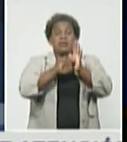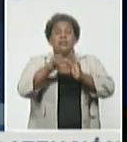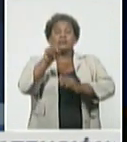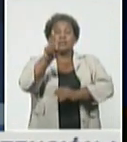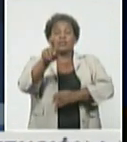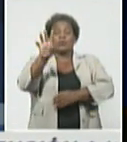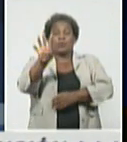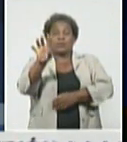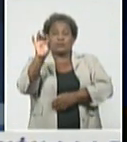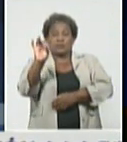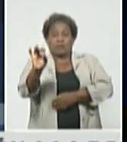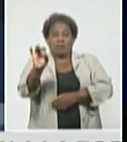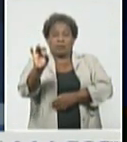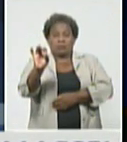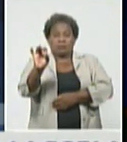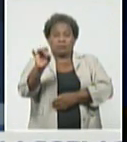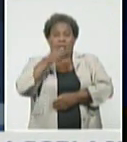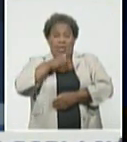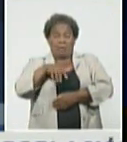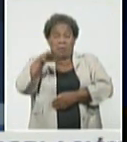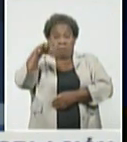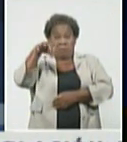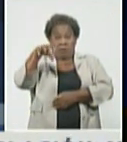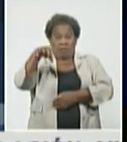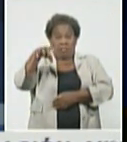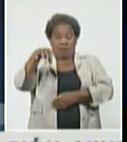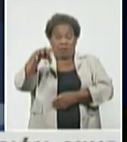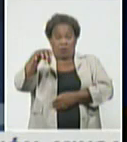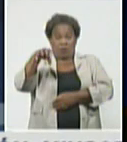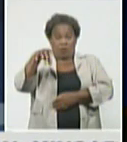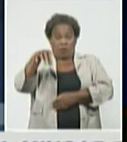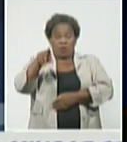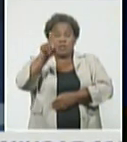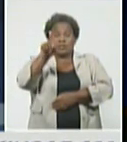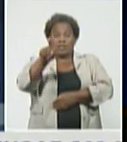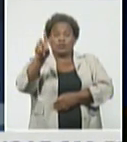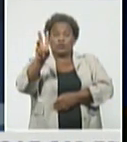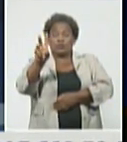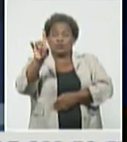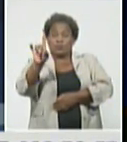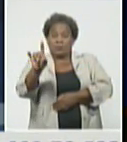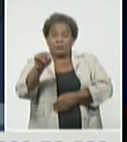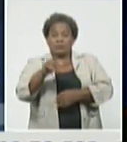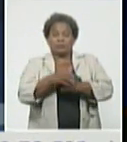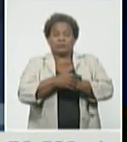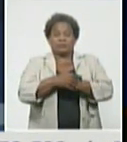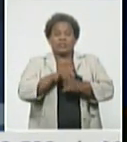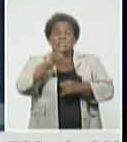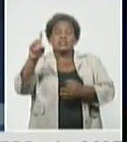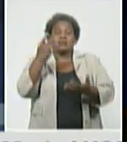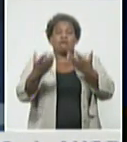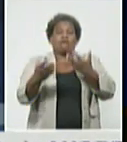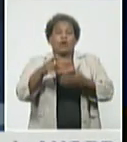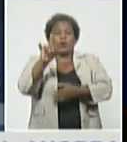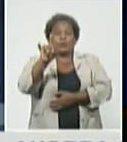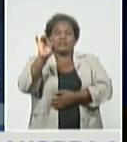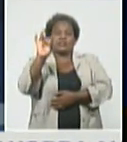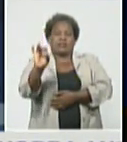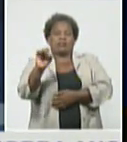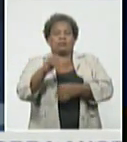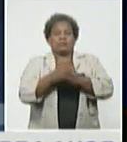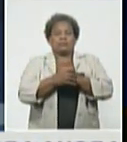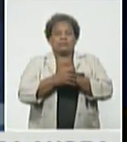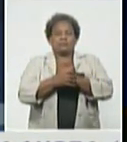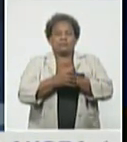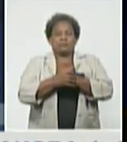1.147, pero por ejemplo, de Pinar del Río, 139, de Cienfuegos, 97,